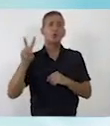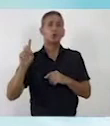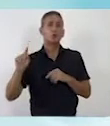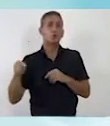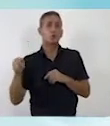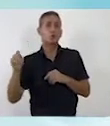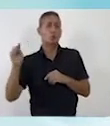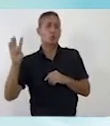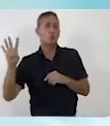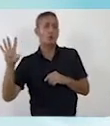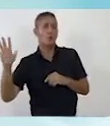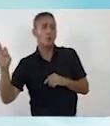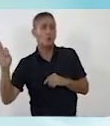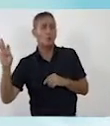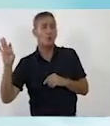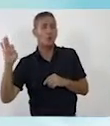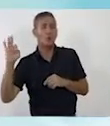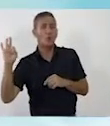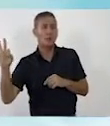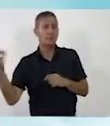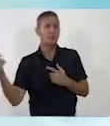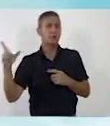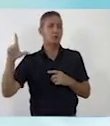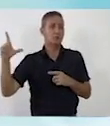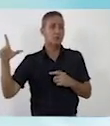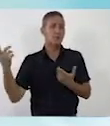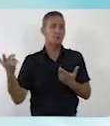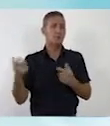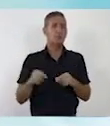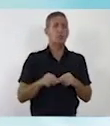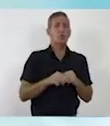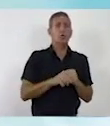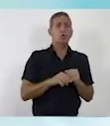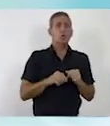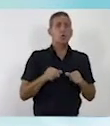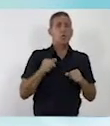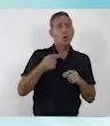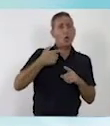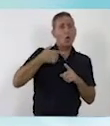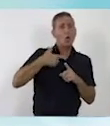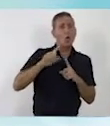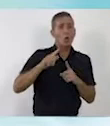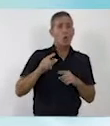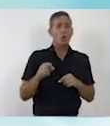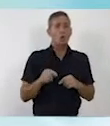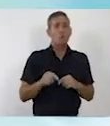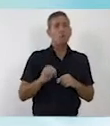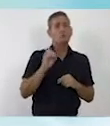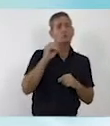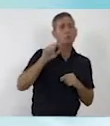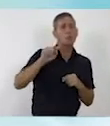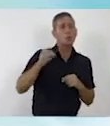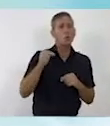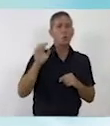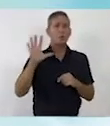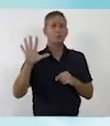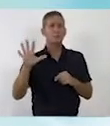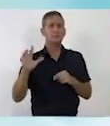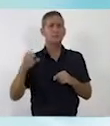hace el análisis de la relación entre el volumen de dihidrógeno y el volumen de cloruro de hidrógeno, se obtiene un valor de